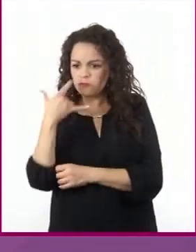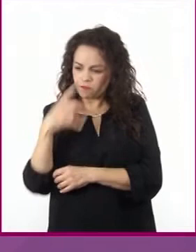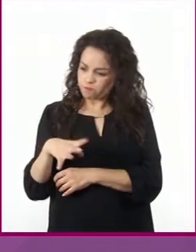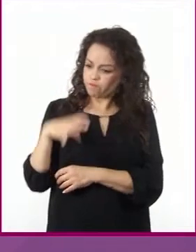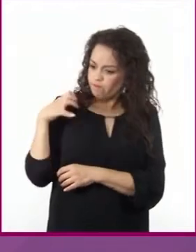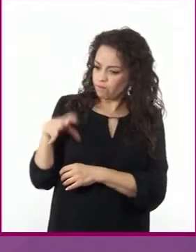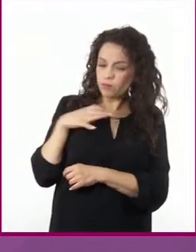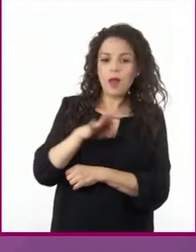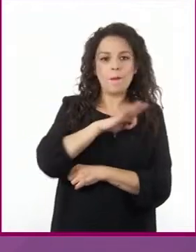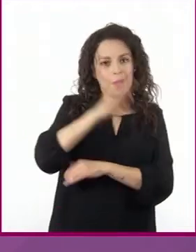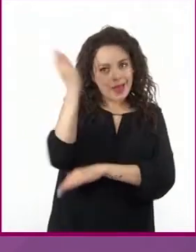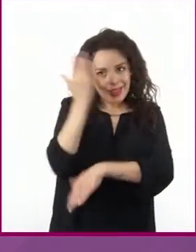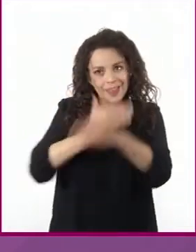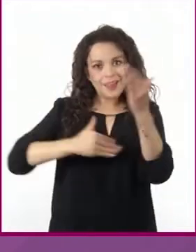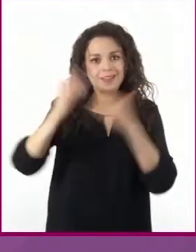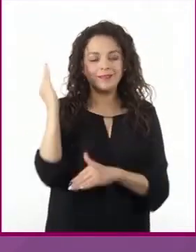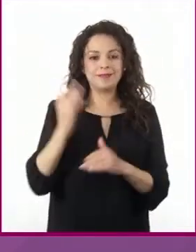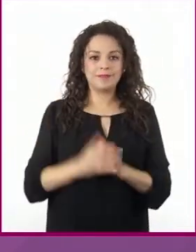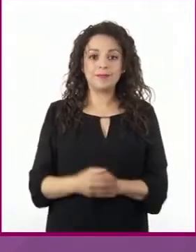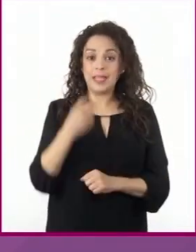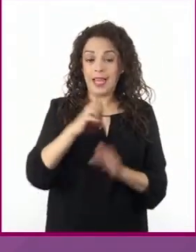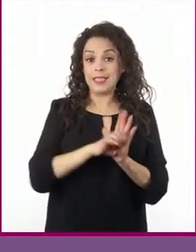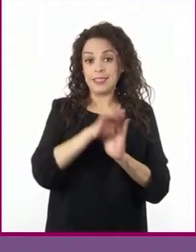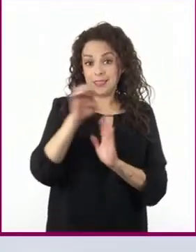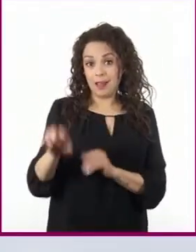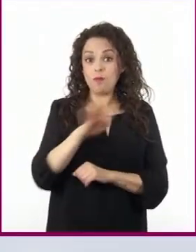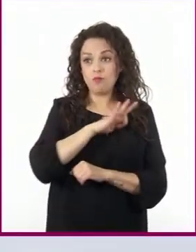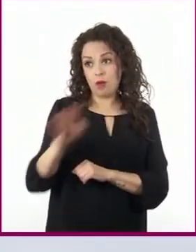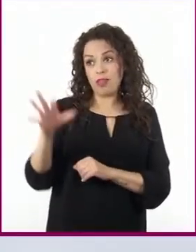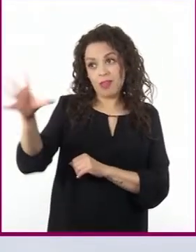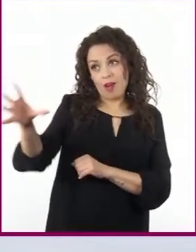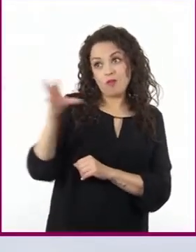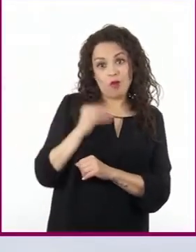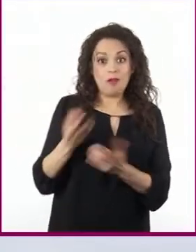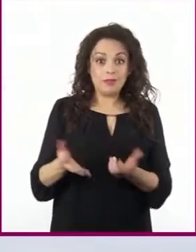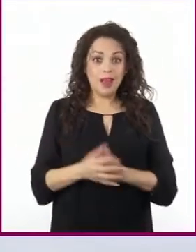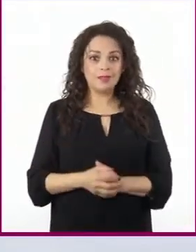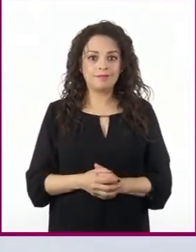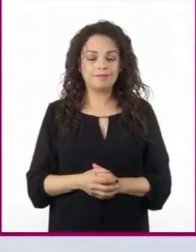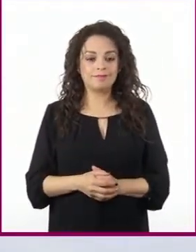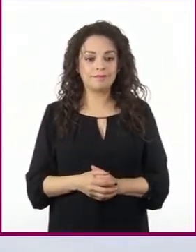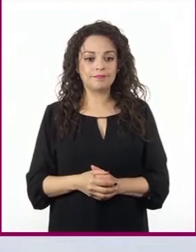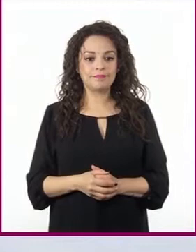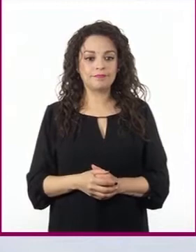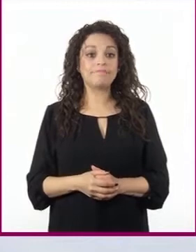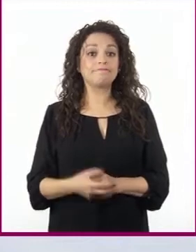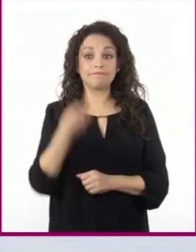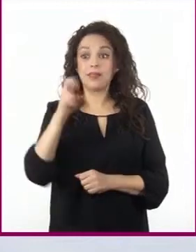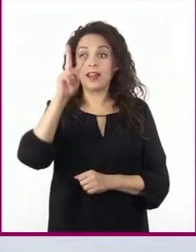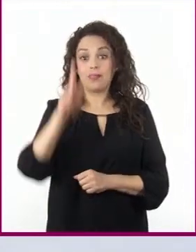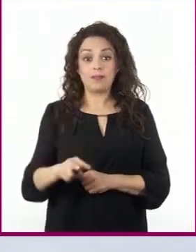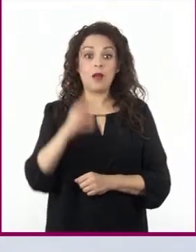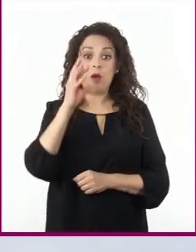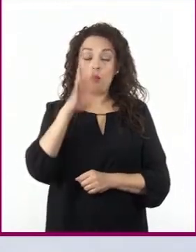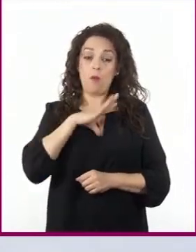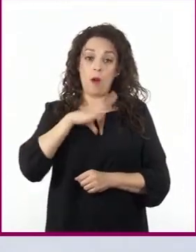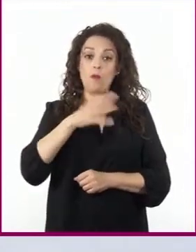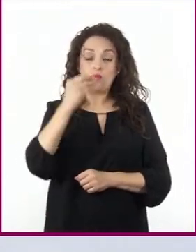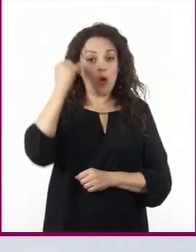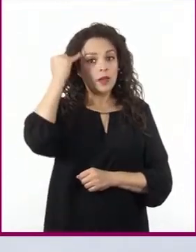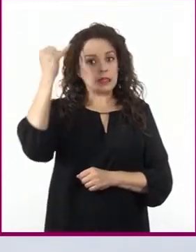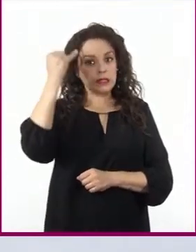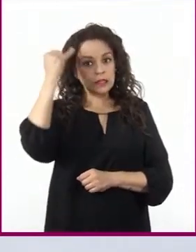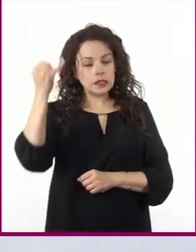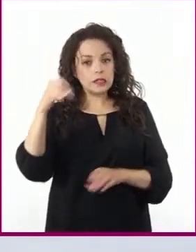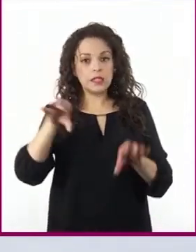quieren. Entonces son un claro ejemplo que ellos pueden seguir. Lo anterior nos aporta ideas de lo importante que es ir formando juicios